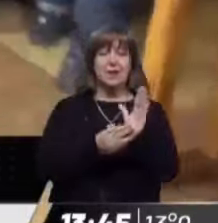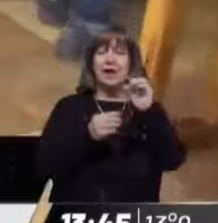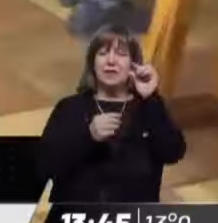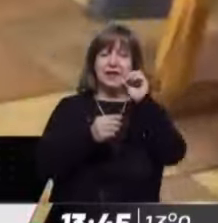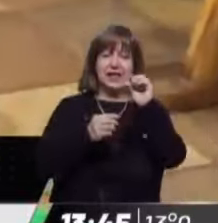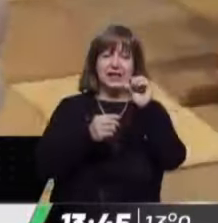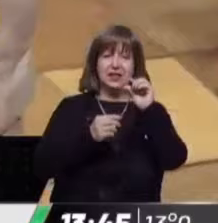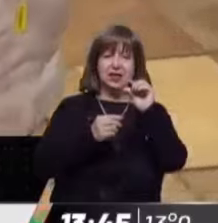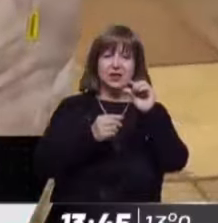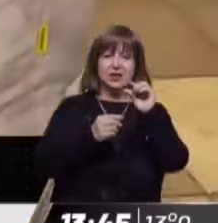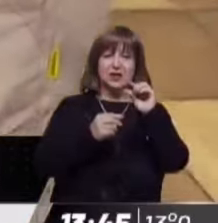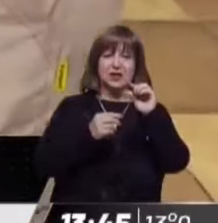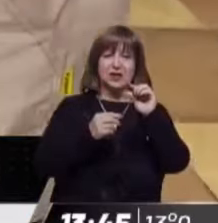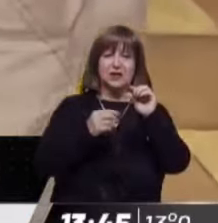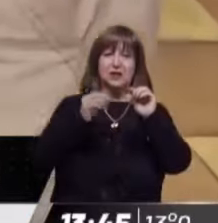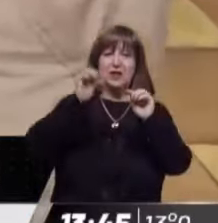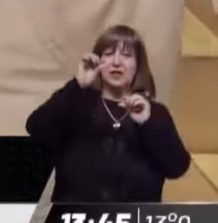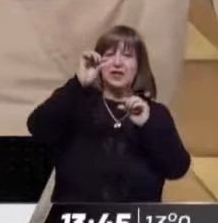¿Sí?